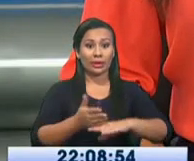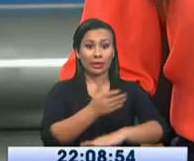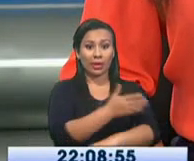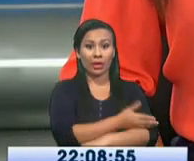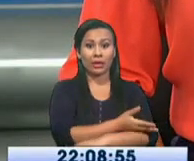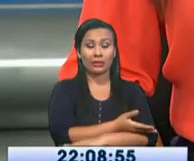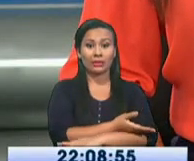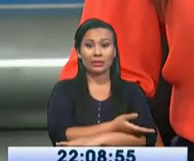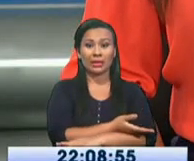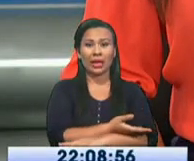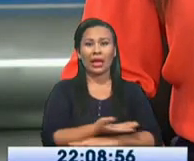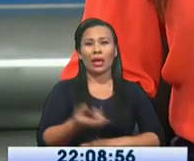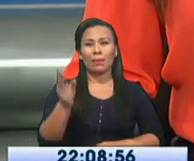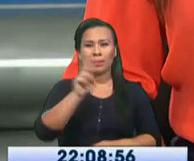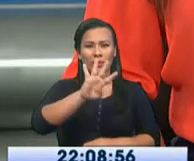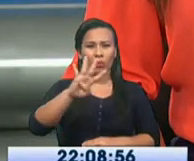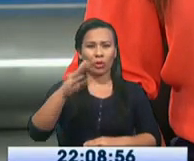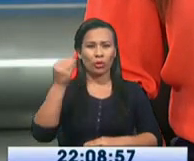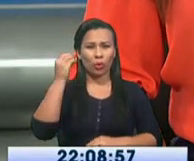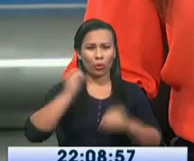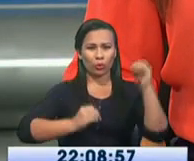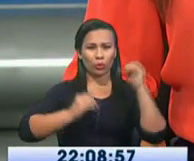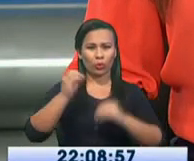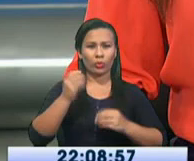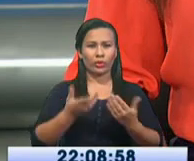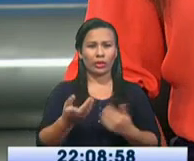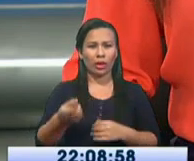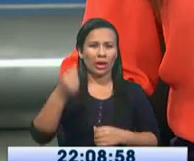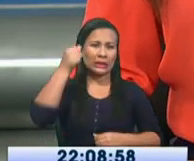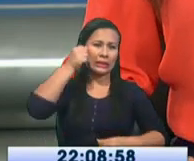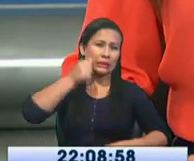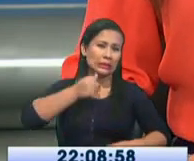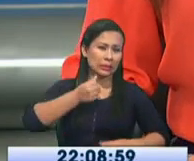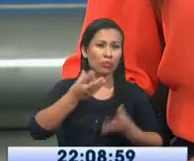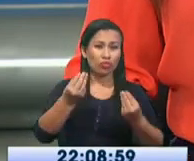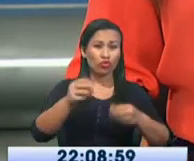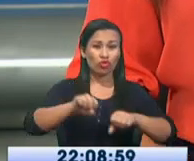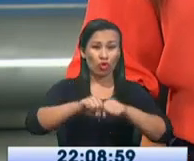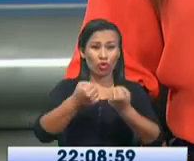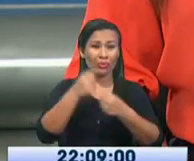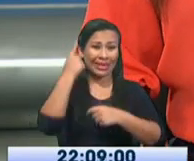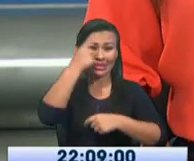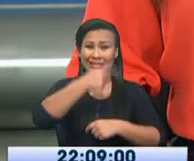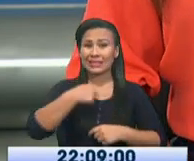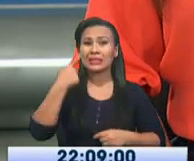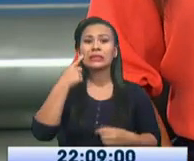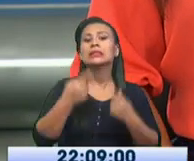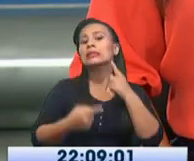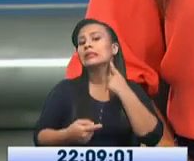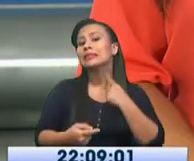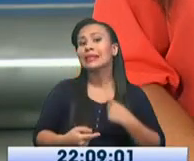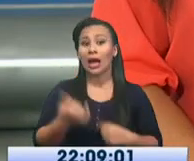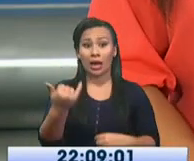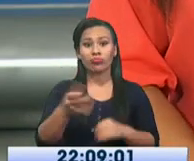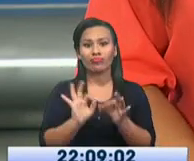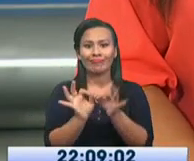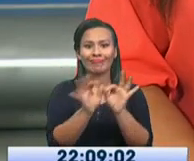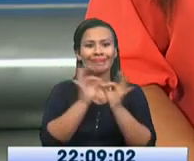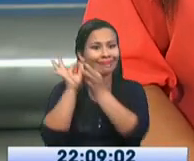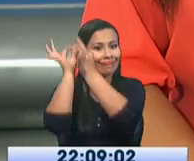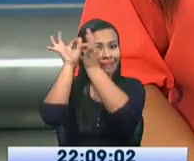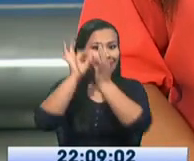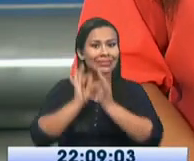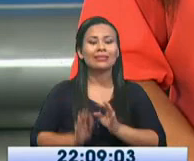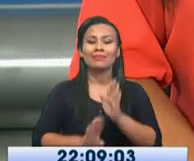pasado 24 de octubre en una discoteca en la parroquia Pozorja y sufrió cortes en su rostro y cuello, se recupera tras ser sometida a